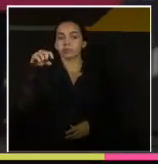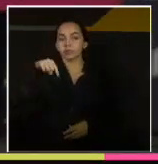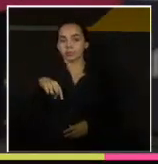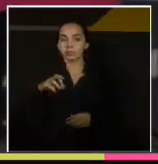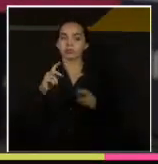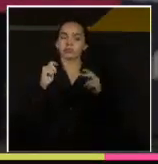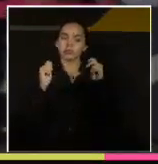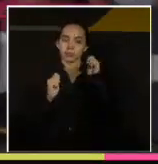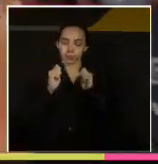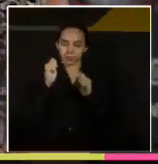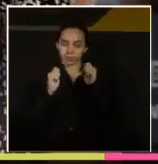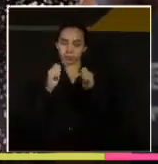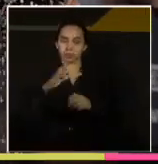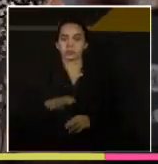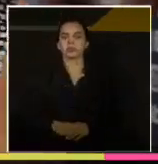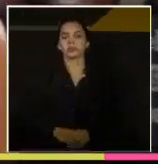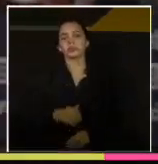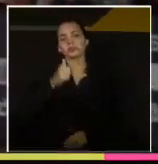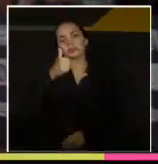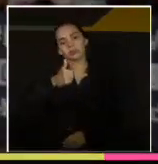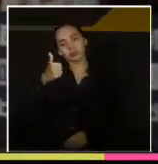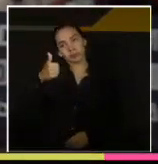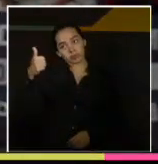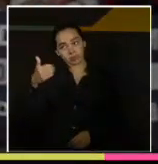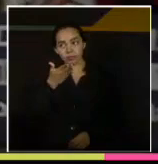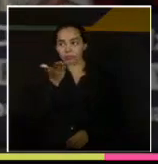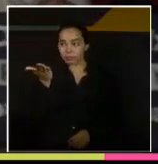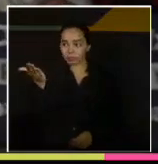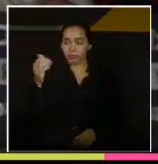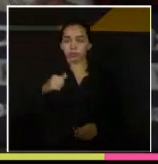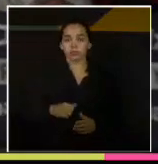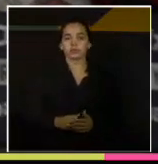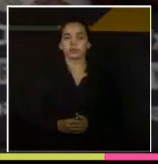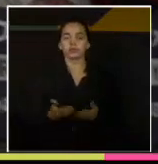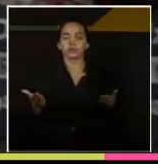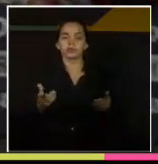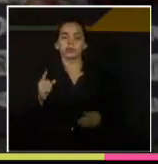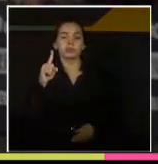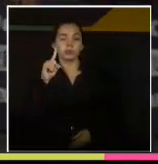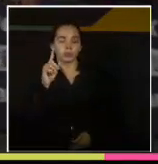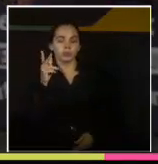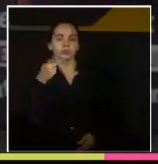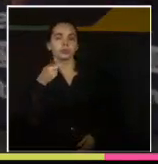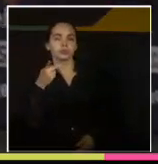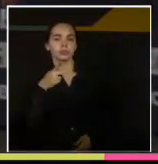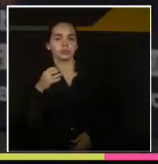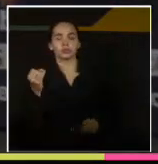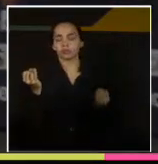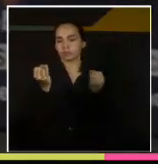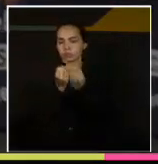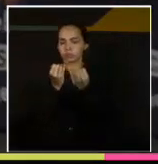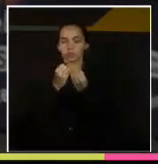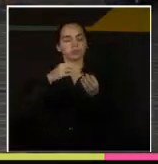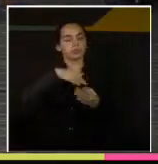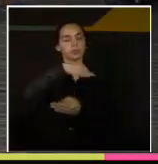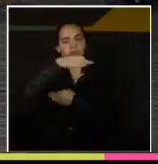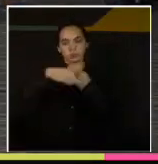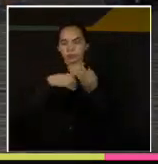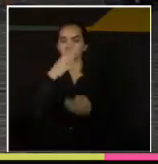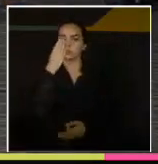temas. Cada uno de los especialistas hará una pregunta que será la misma para todos los